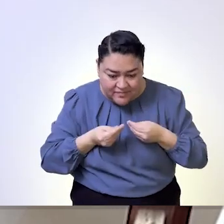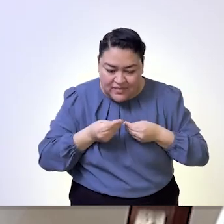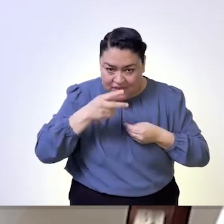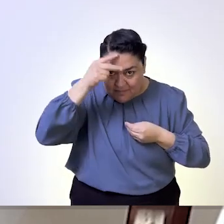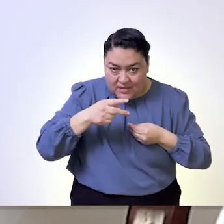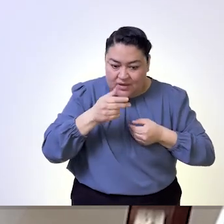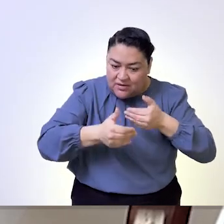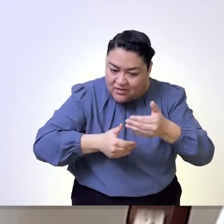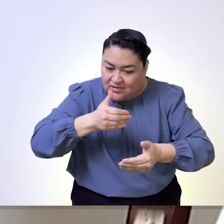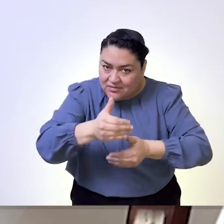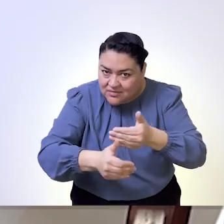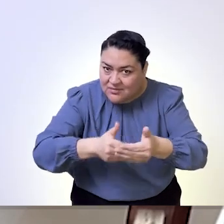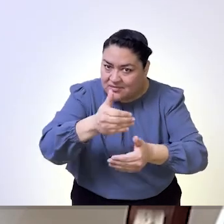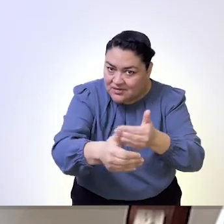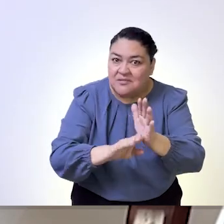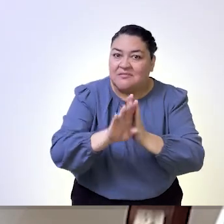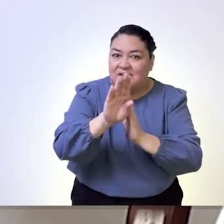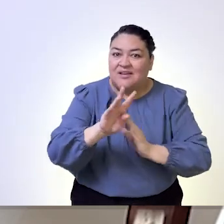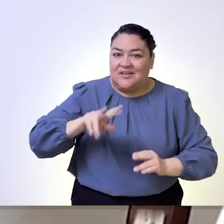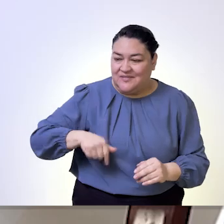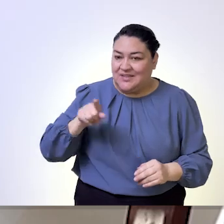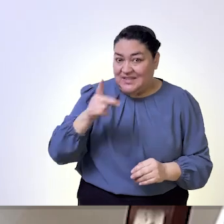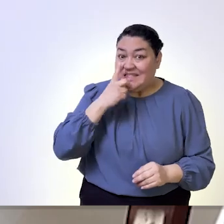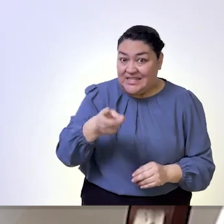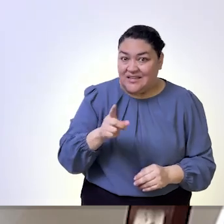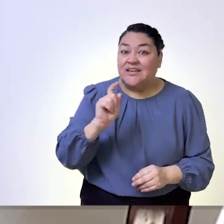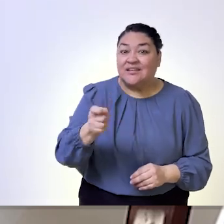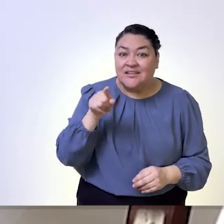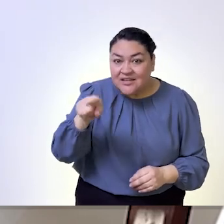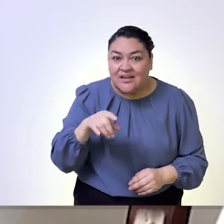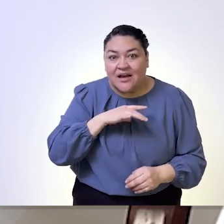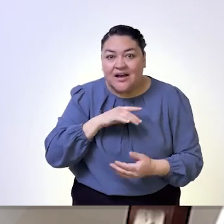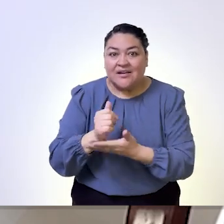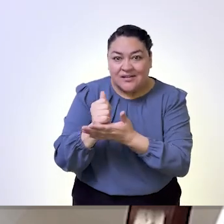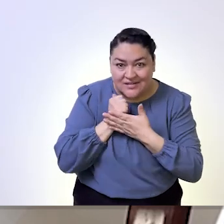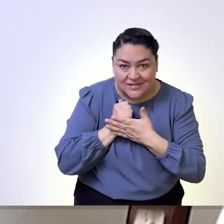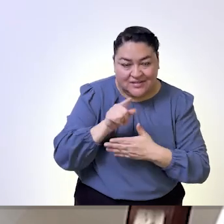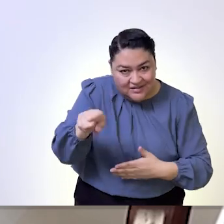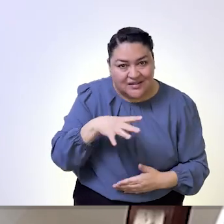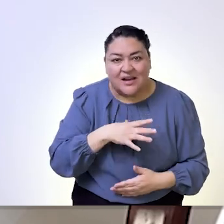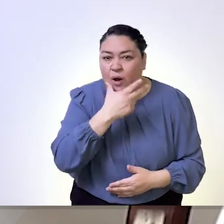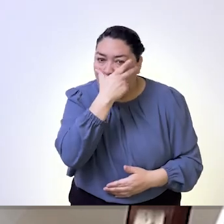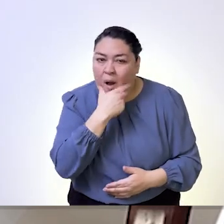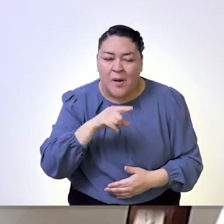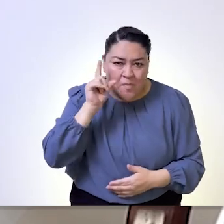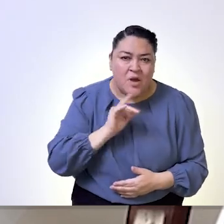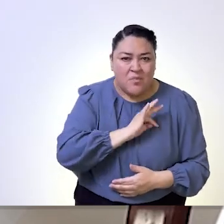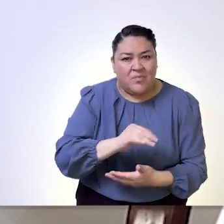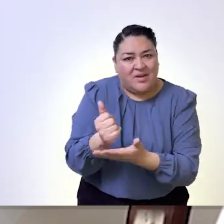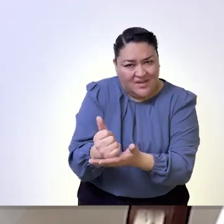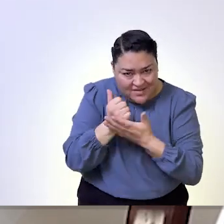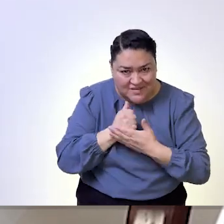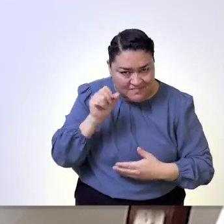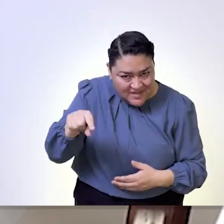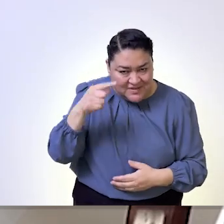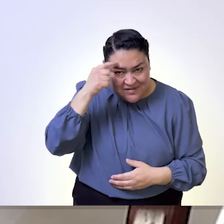avanzando vía, ¿no?, la resolución de estos casos, que como comentaba también Enrique, son de los que se echan mano los colegas